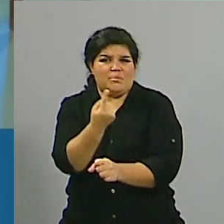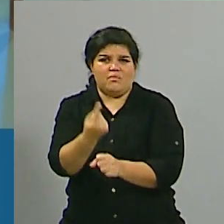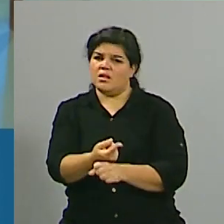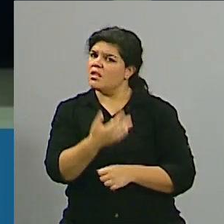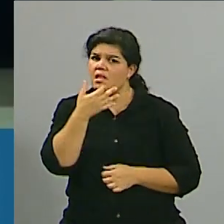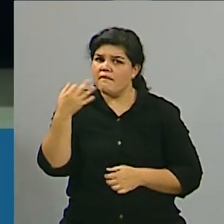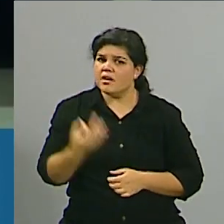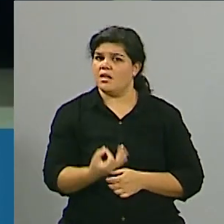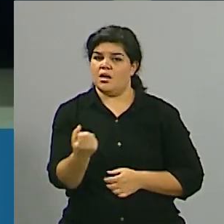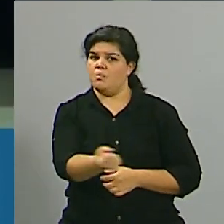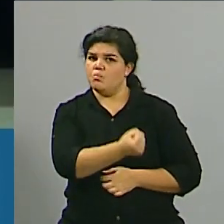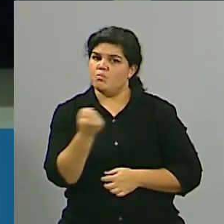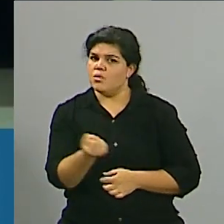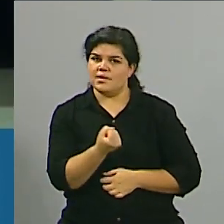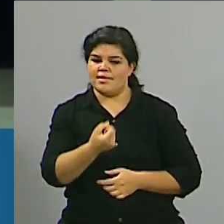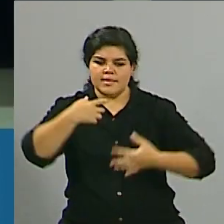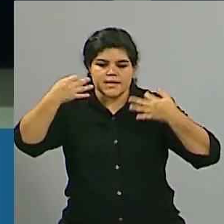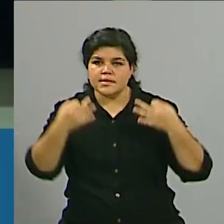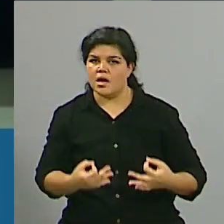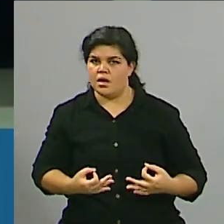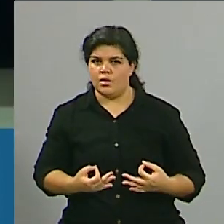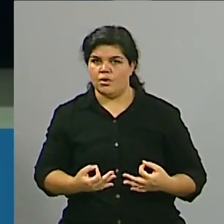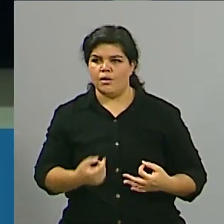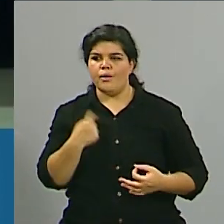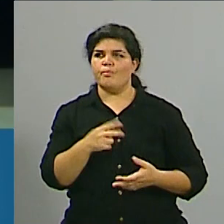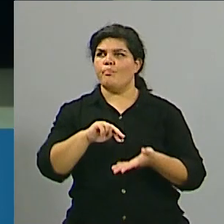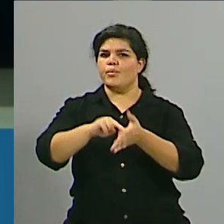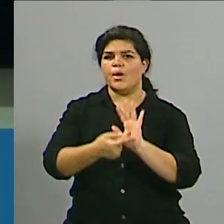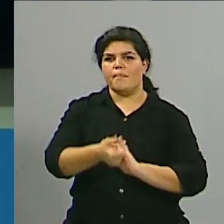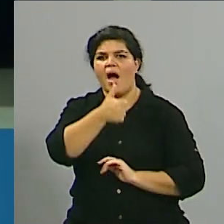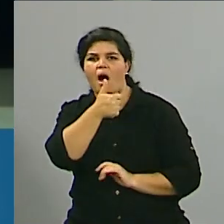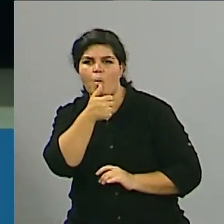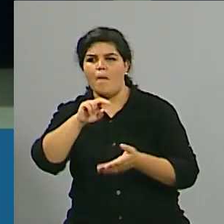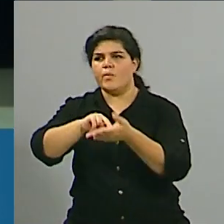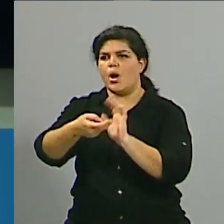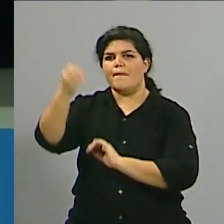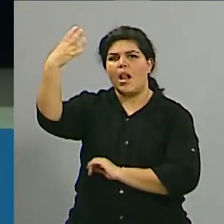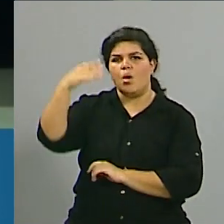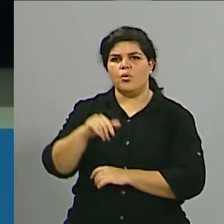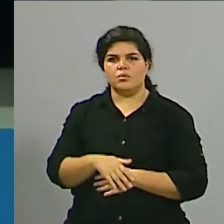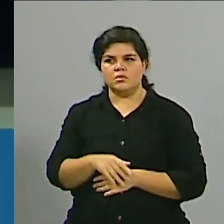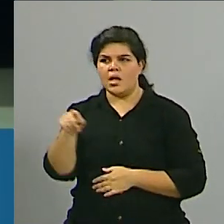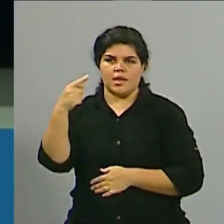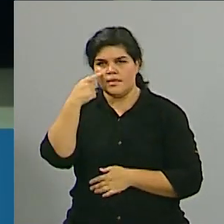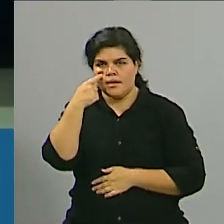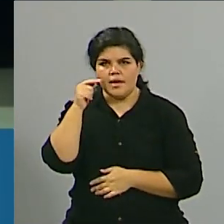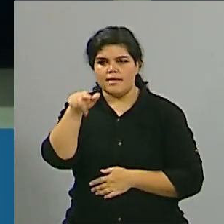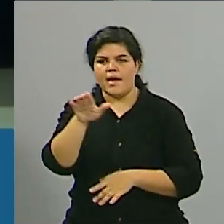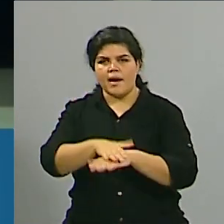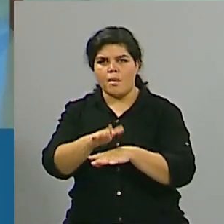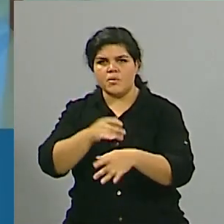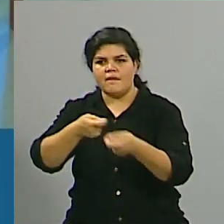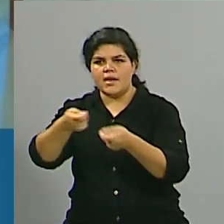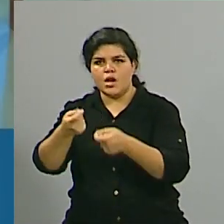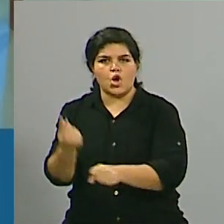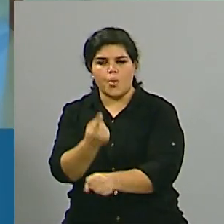serios, seamos institucionales. No le digamos a la gente que hay problemas de agua y problemas de la luz porque el señor Intendente no puede tener el manejo de los servicios. La provincia le está